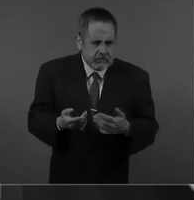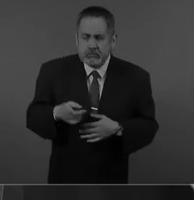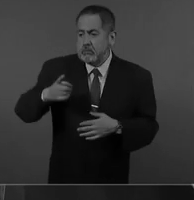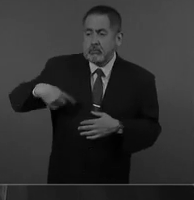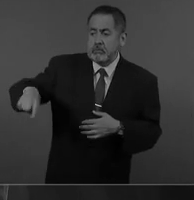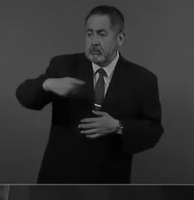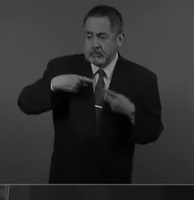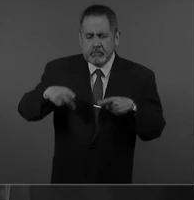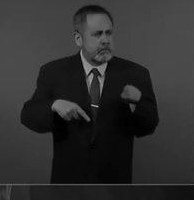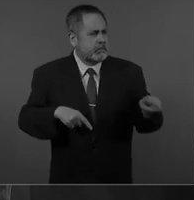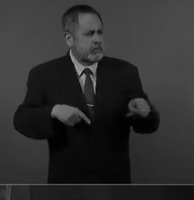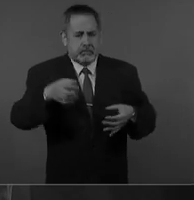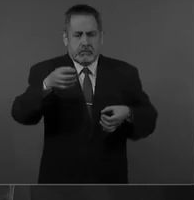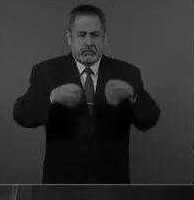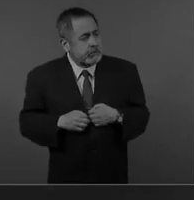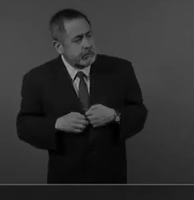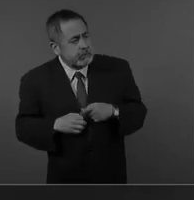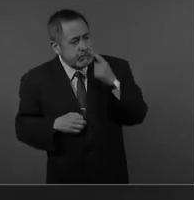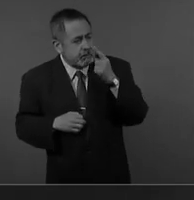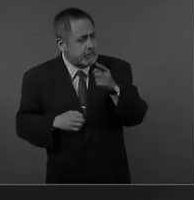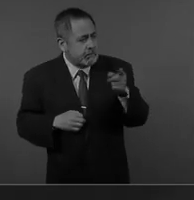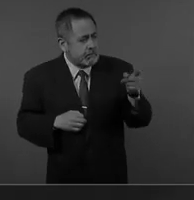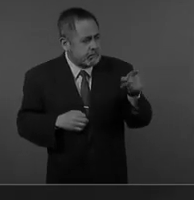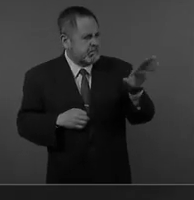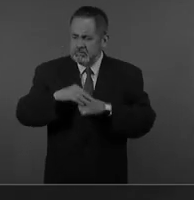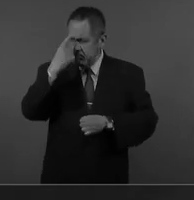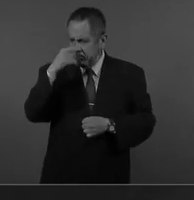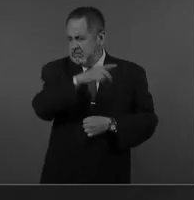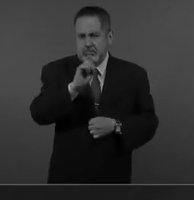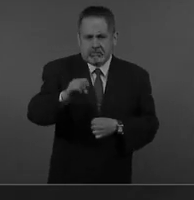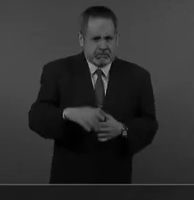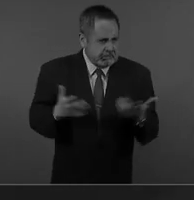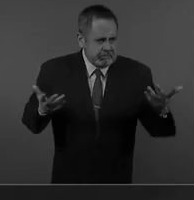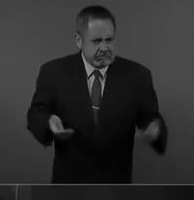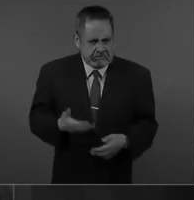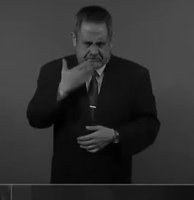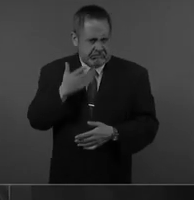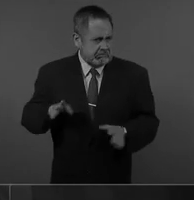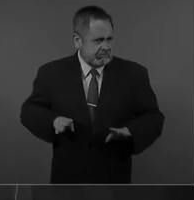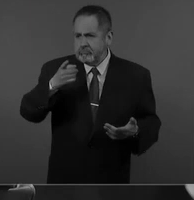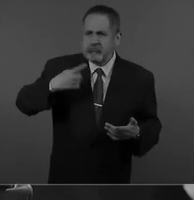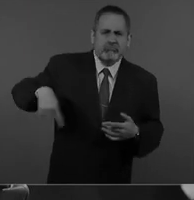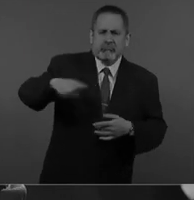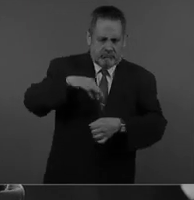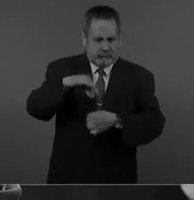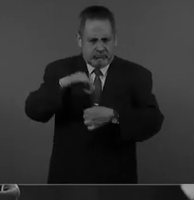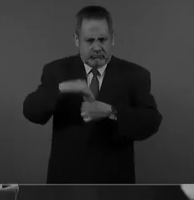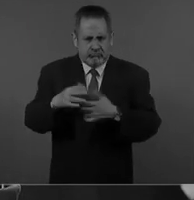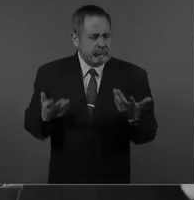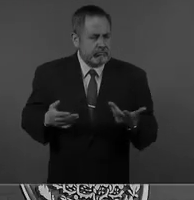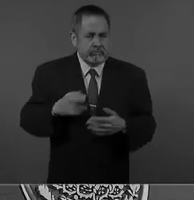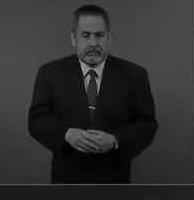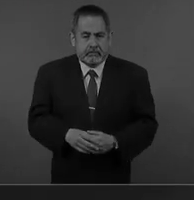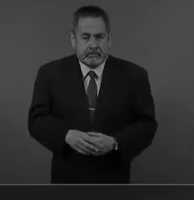¿A que el pueblo elija a los ministros? El que nada debe, nada teme, que no nos conviene a todos los mexicanos que tengamos un